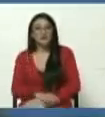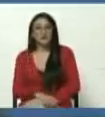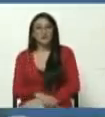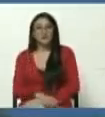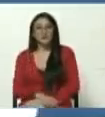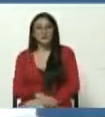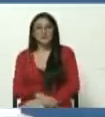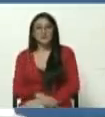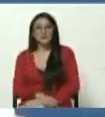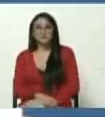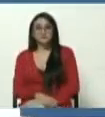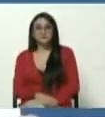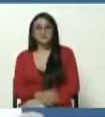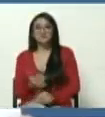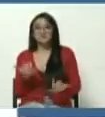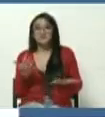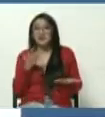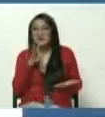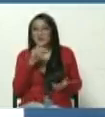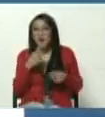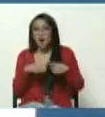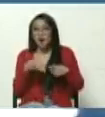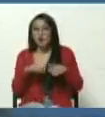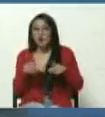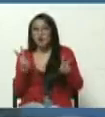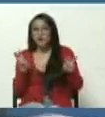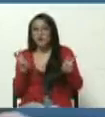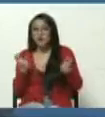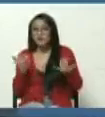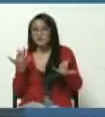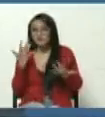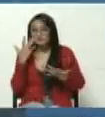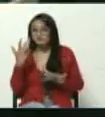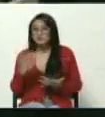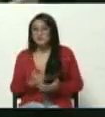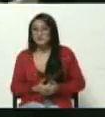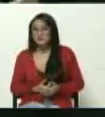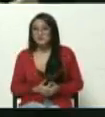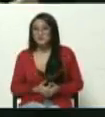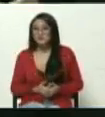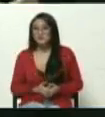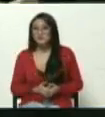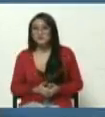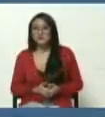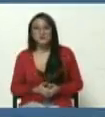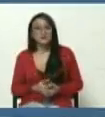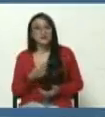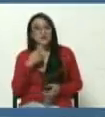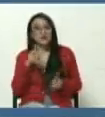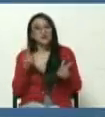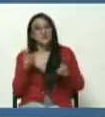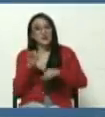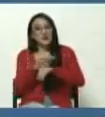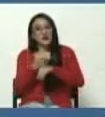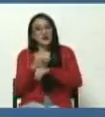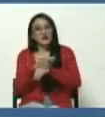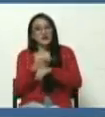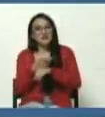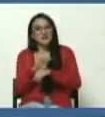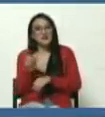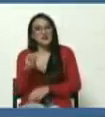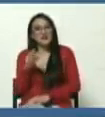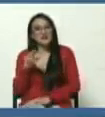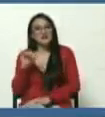Sí, no se descartan otras causas, Madeleine. Fíjate tú, lo decía ahora, en el caso del gerente